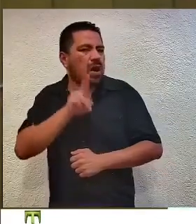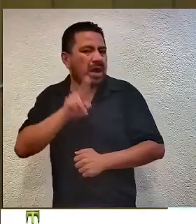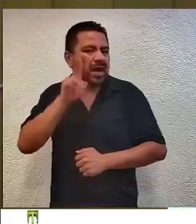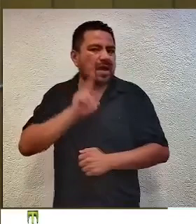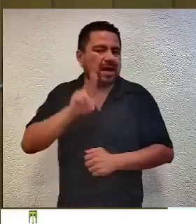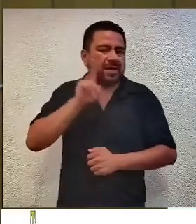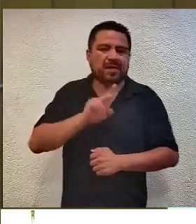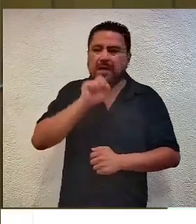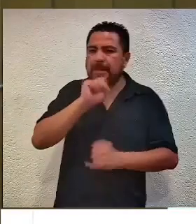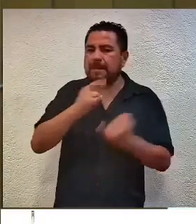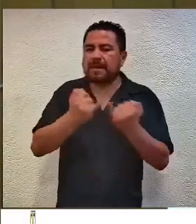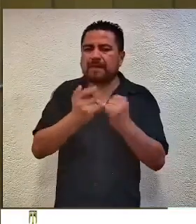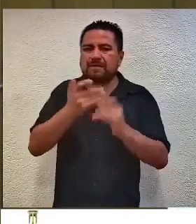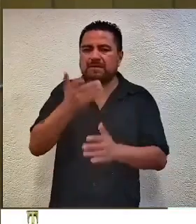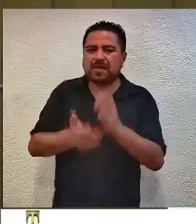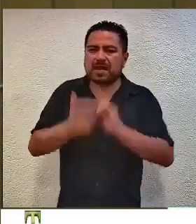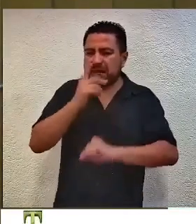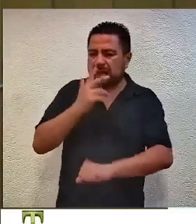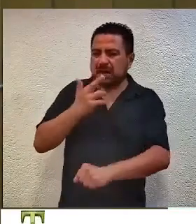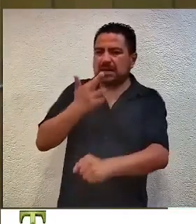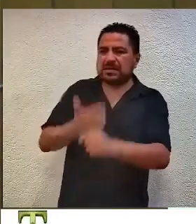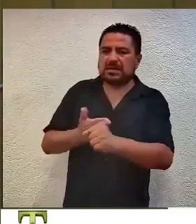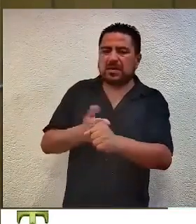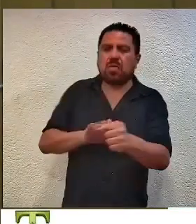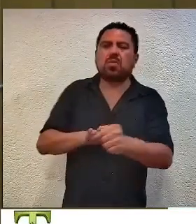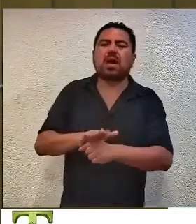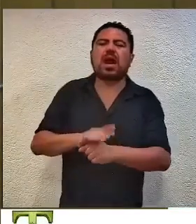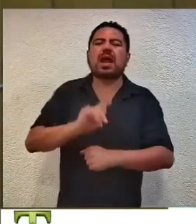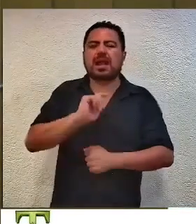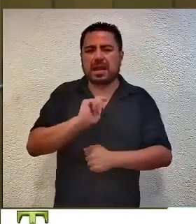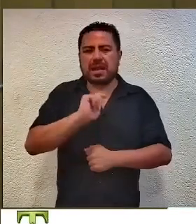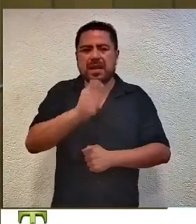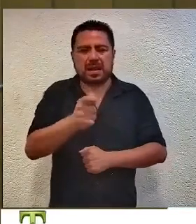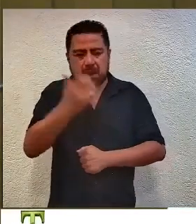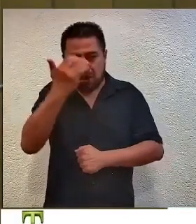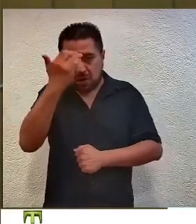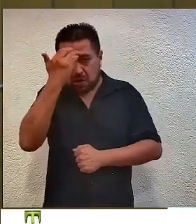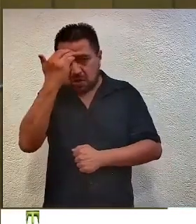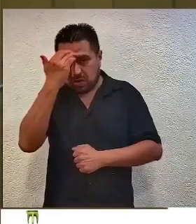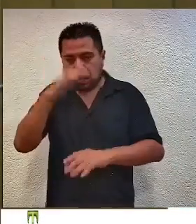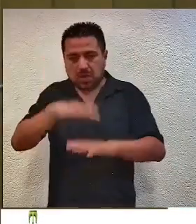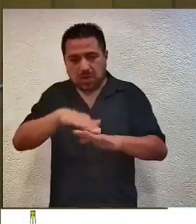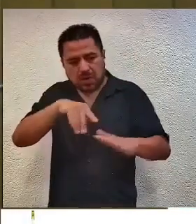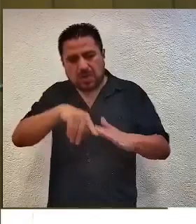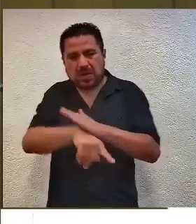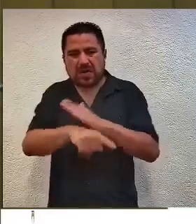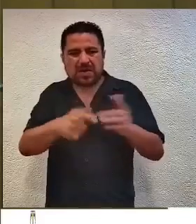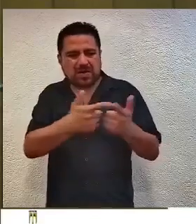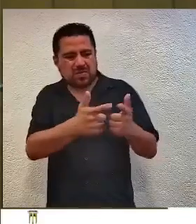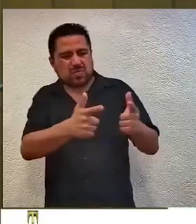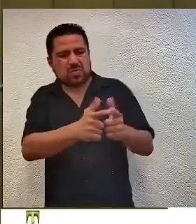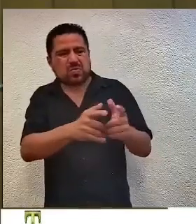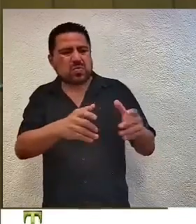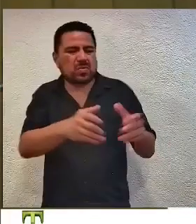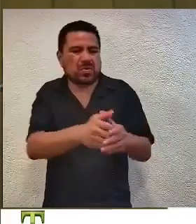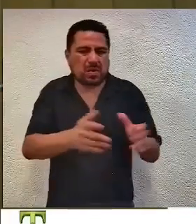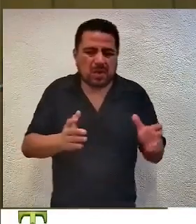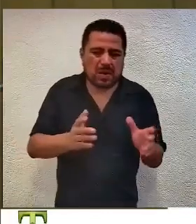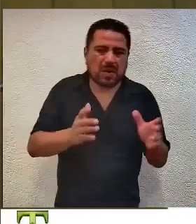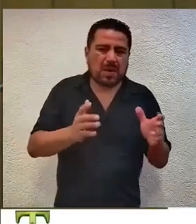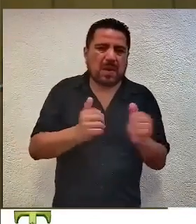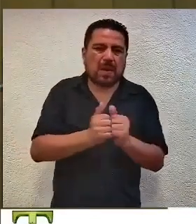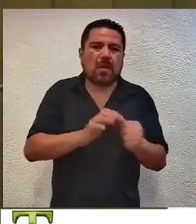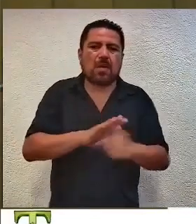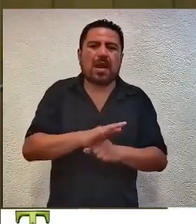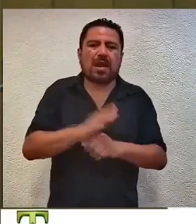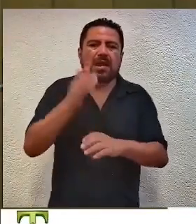e incompetencia del órgano responsable para conocer de la queja intrapartidista en virtud de